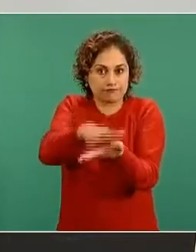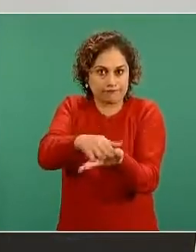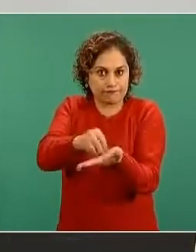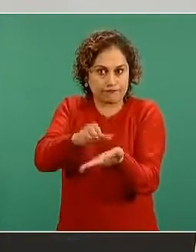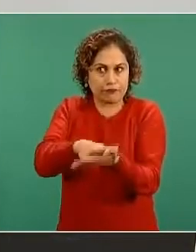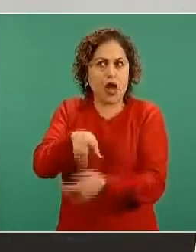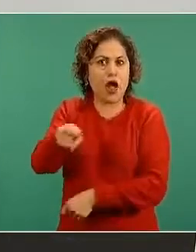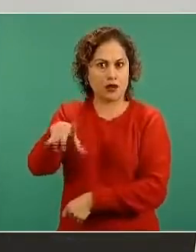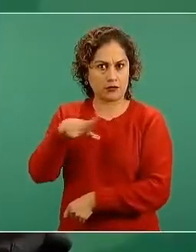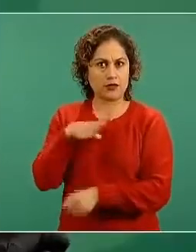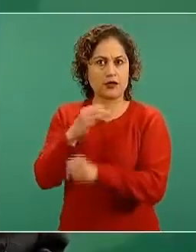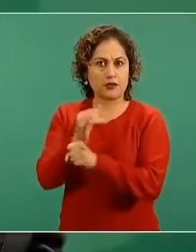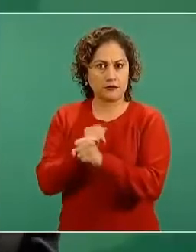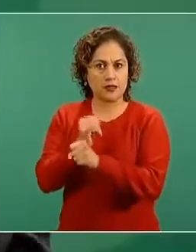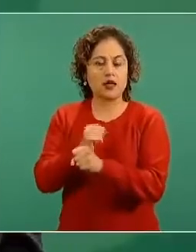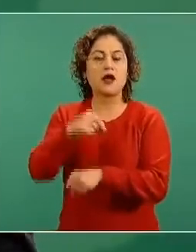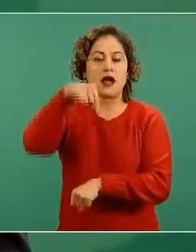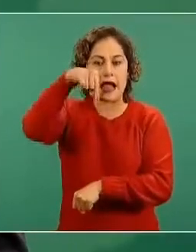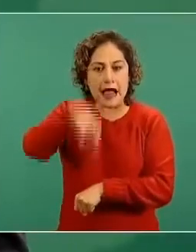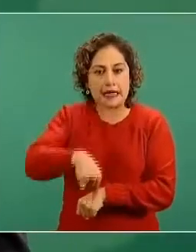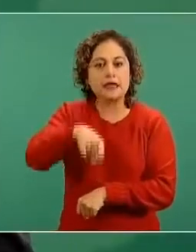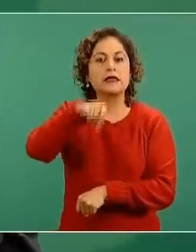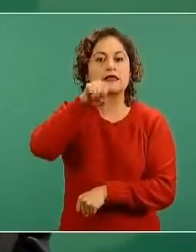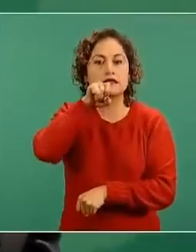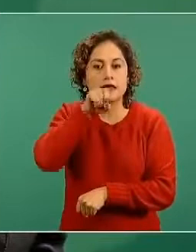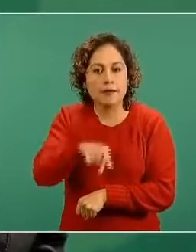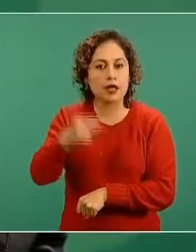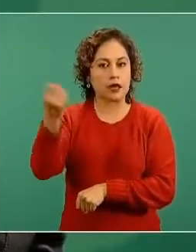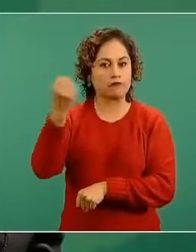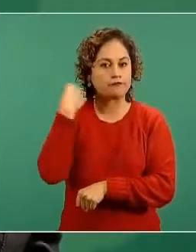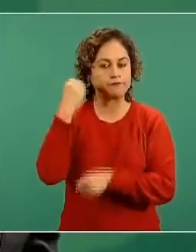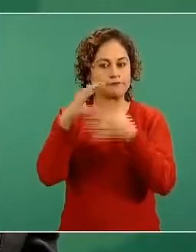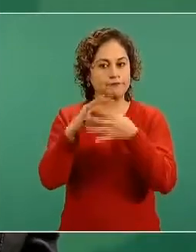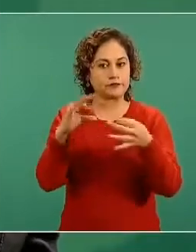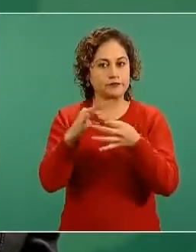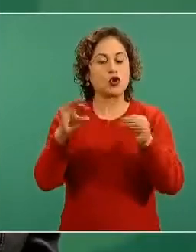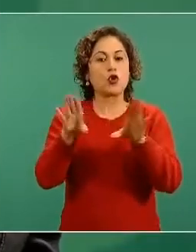un pico enorme y luego varios picos pequeños o una